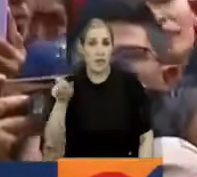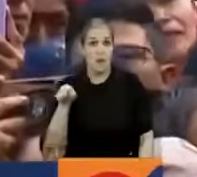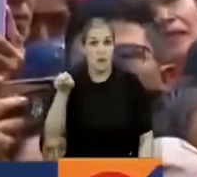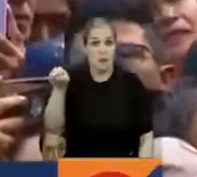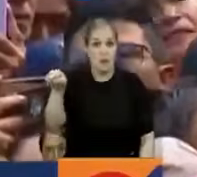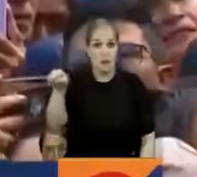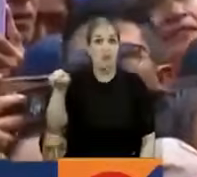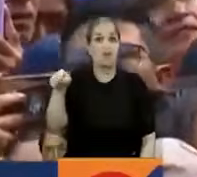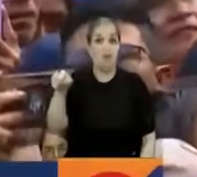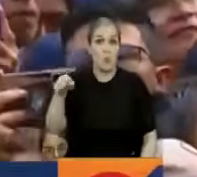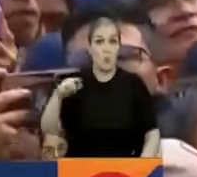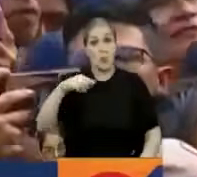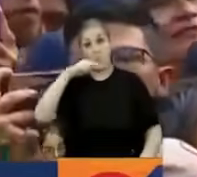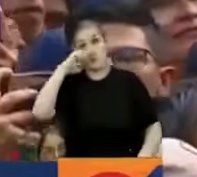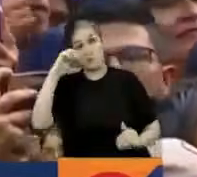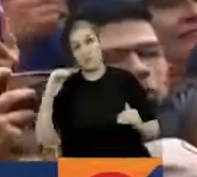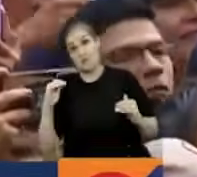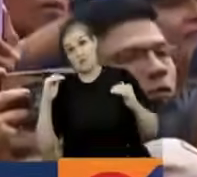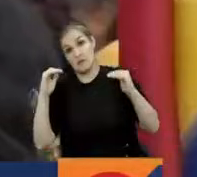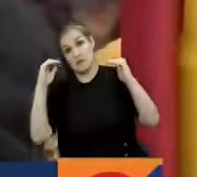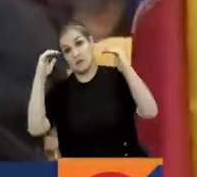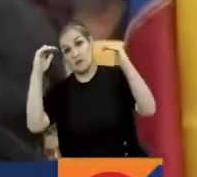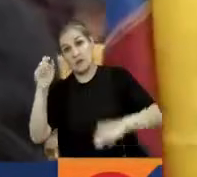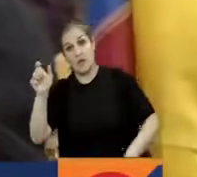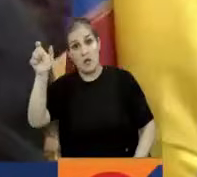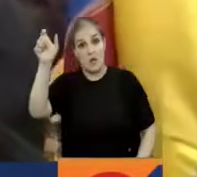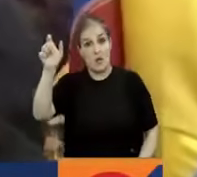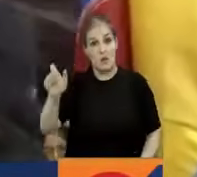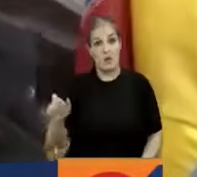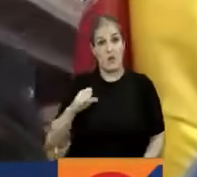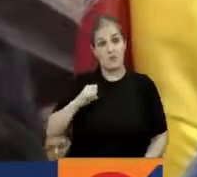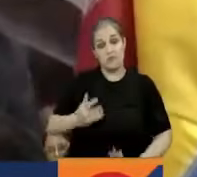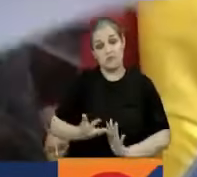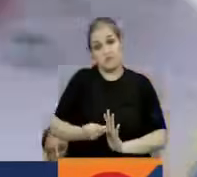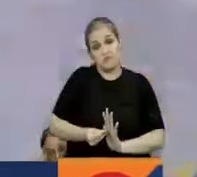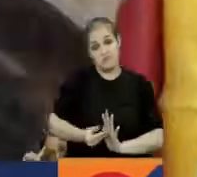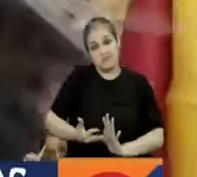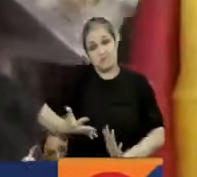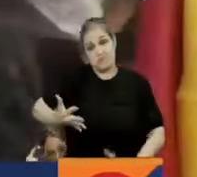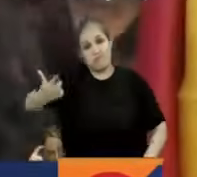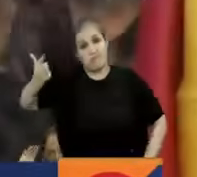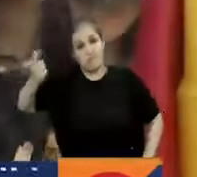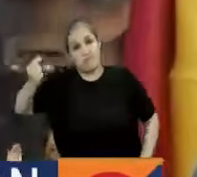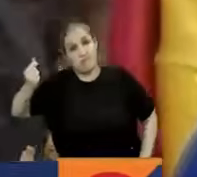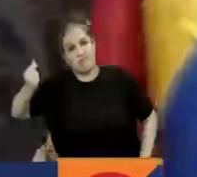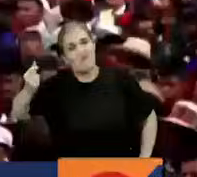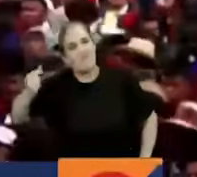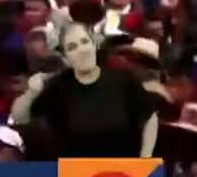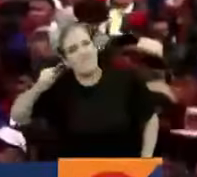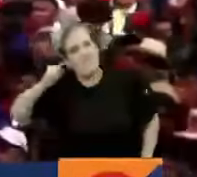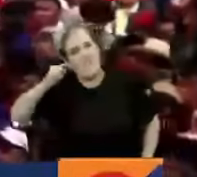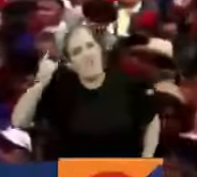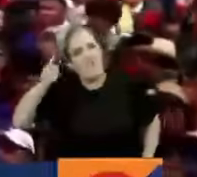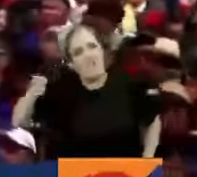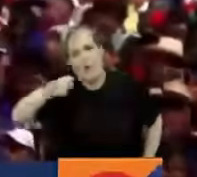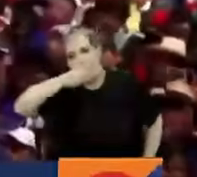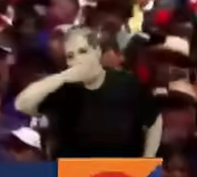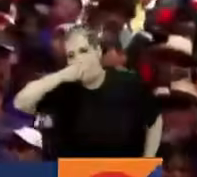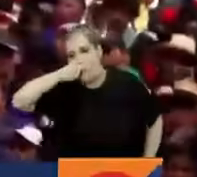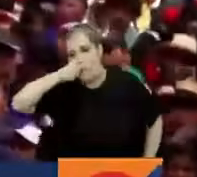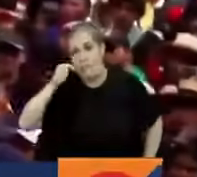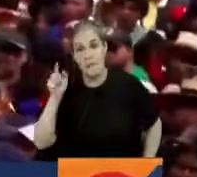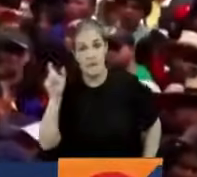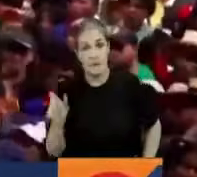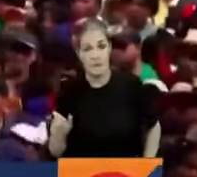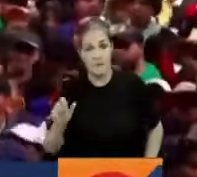de reputación de haber construido su fortuna ligada a narcotraficantes, que es